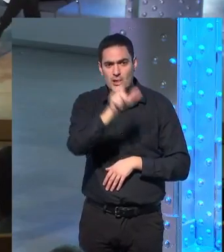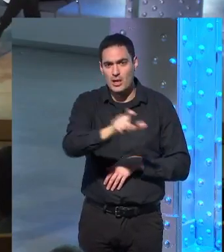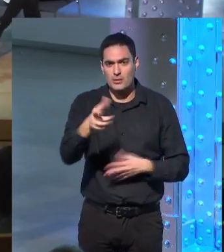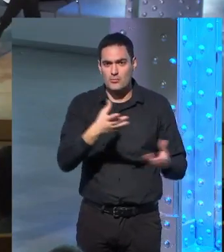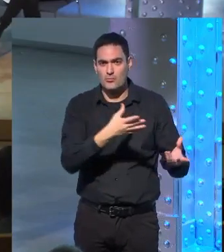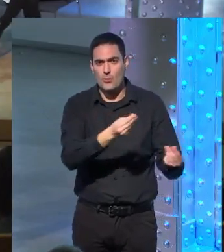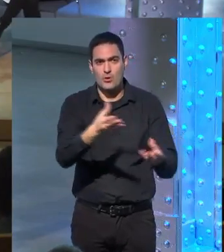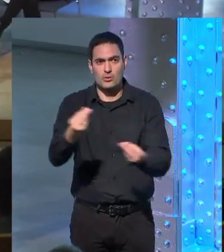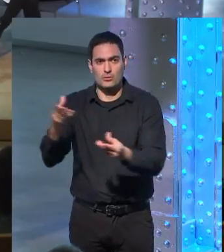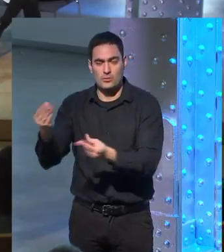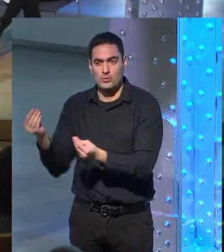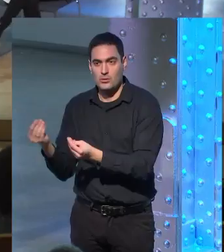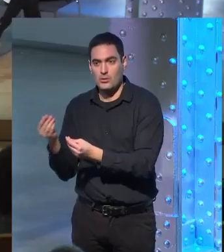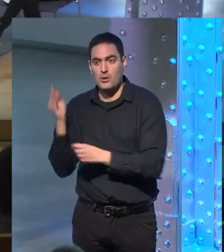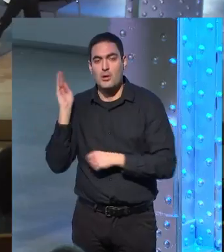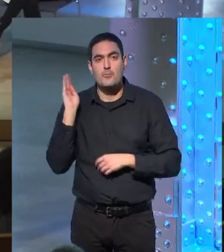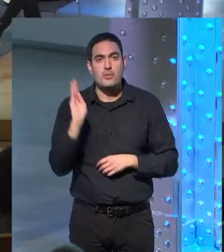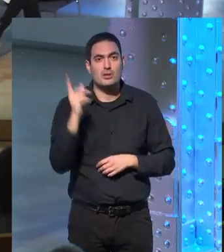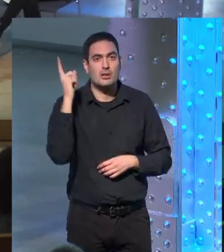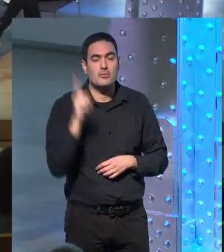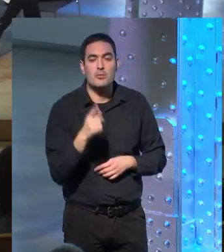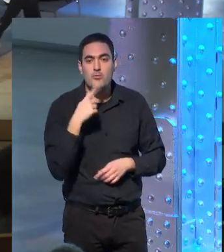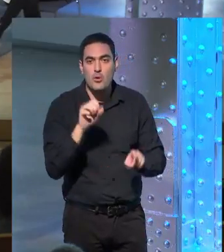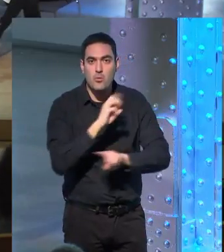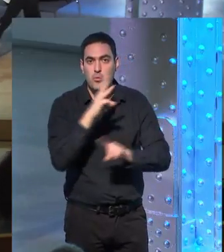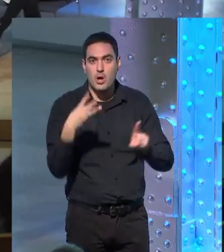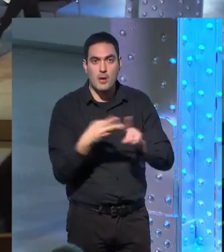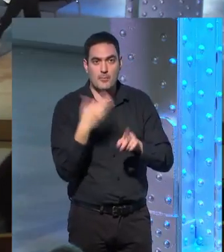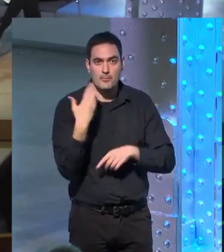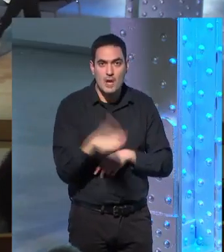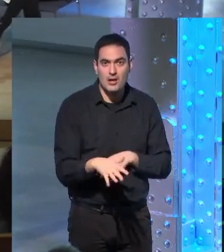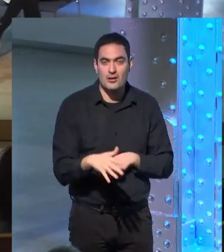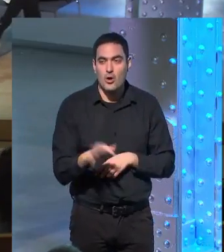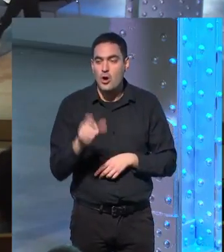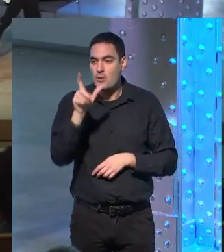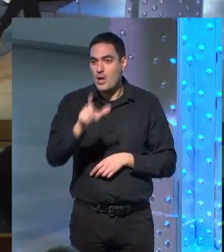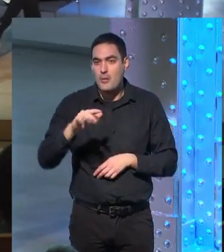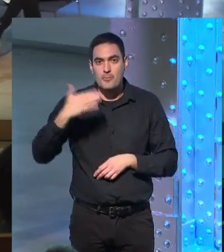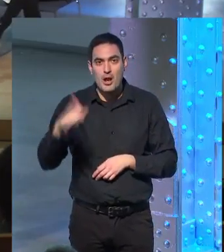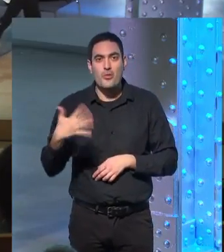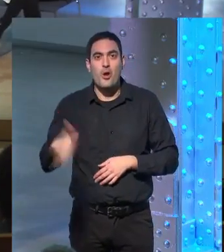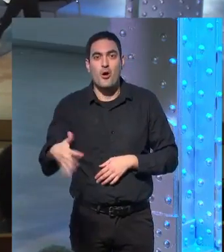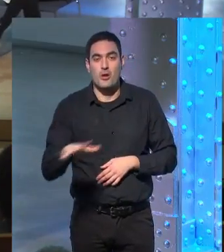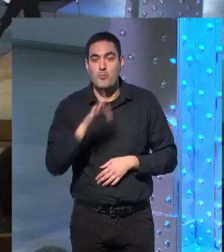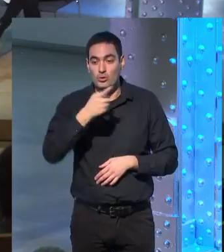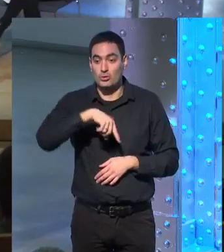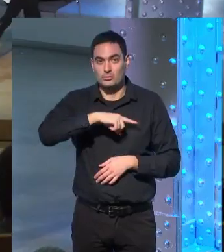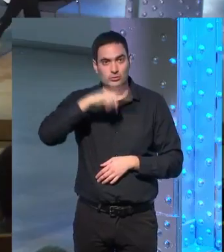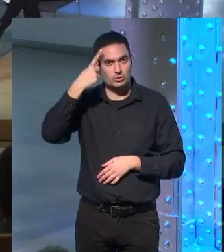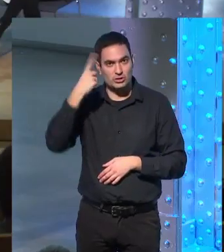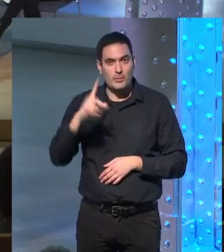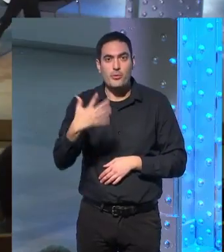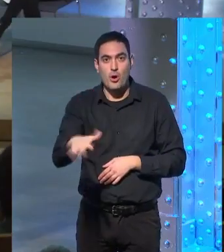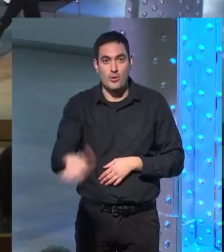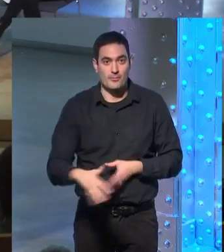gente que os pregunte incluso cuáles son las páginas malas o los malos que tú decías, ¿no? Porque nosotros mismos no sabemos